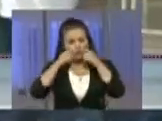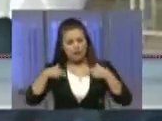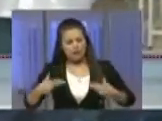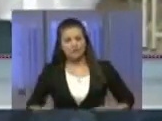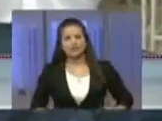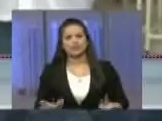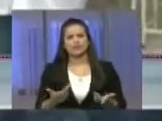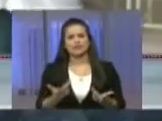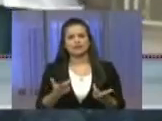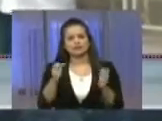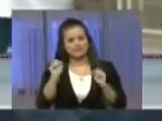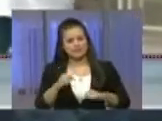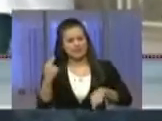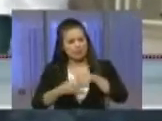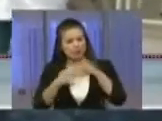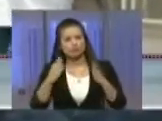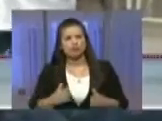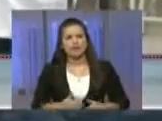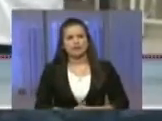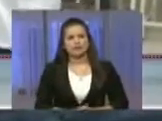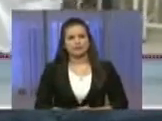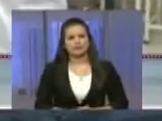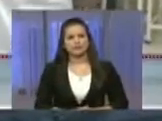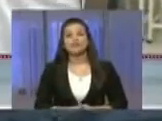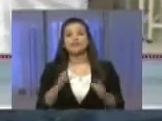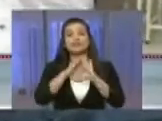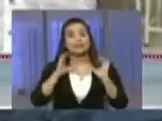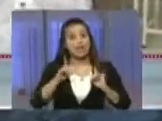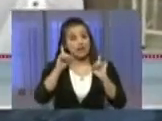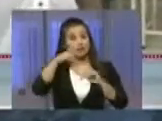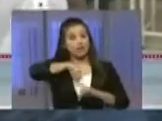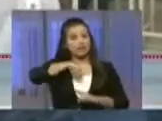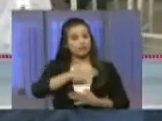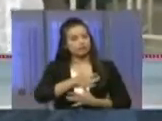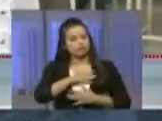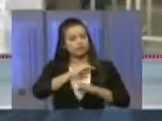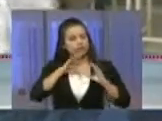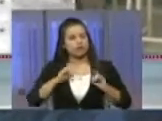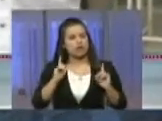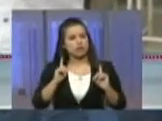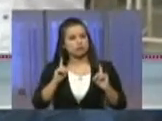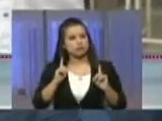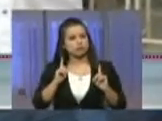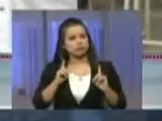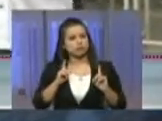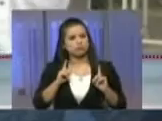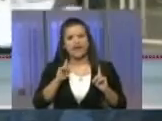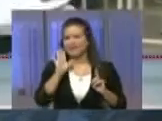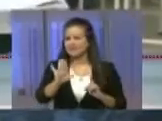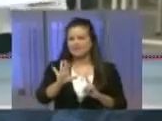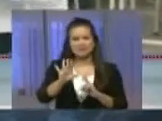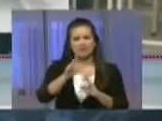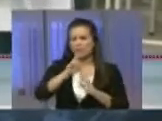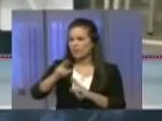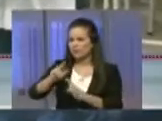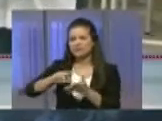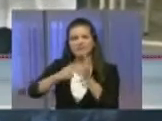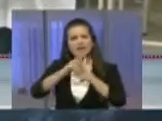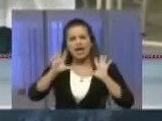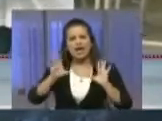martiana Revolucionaria cristiana esto es Cristo esto es